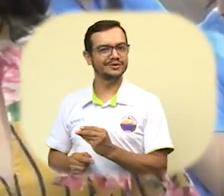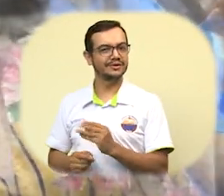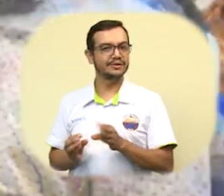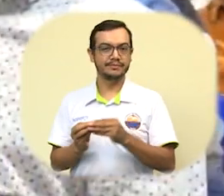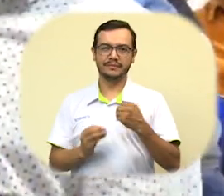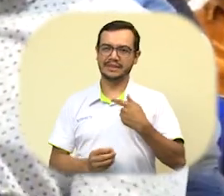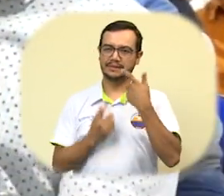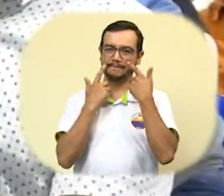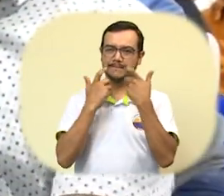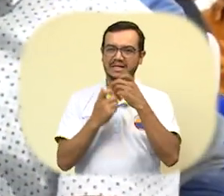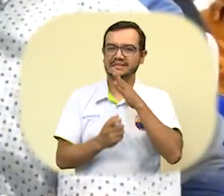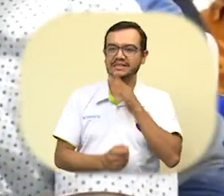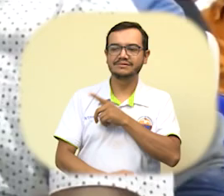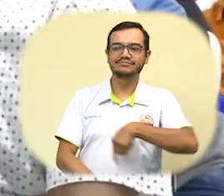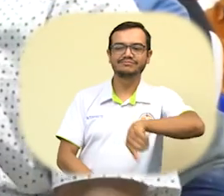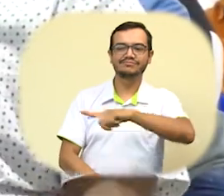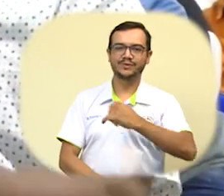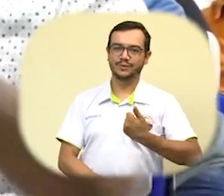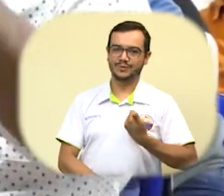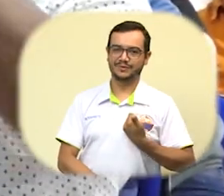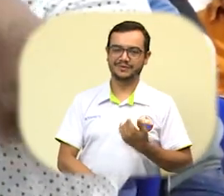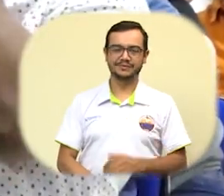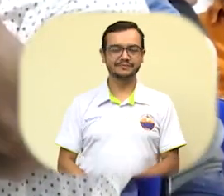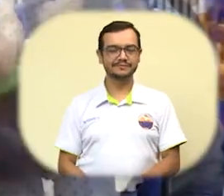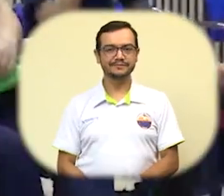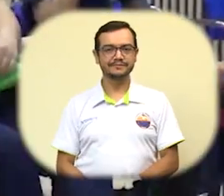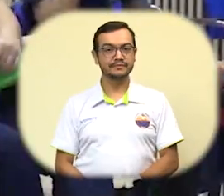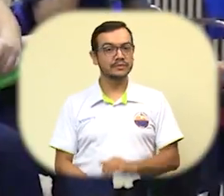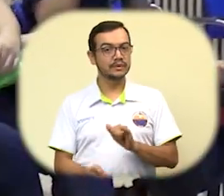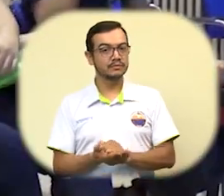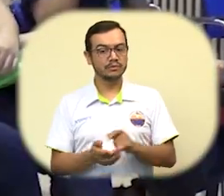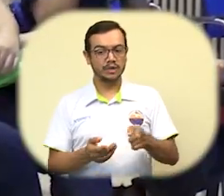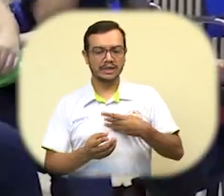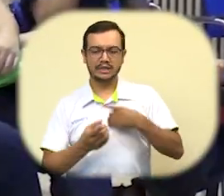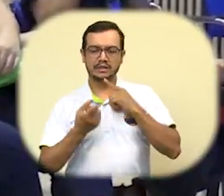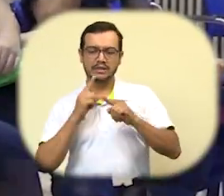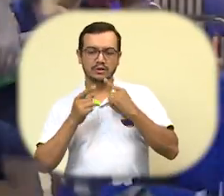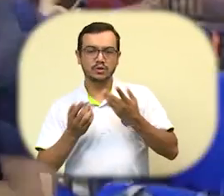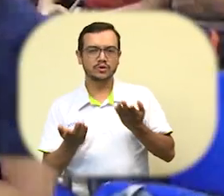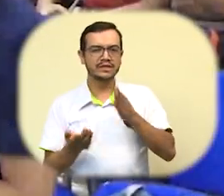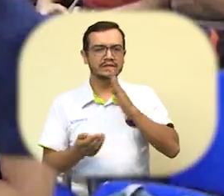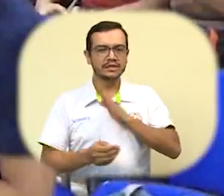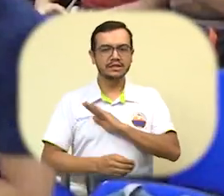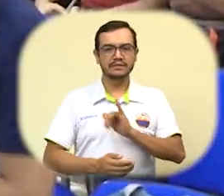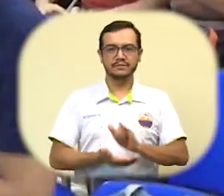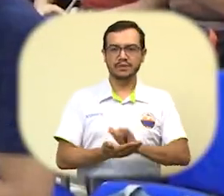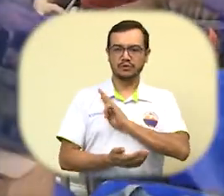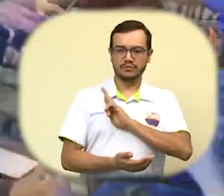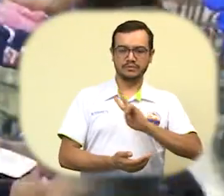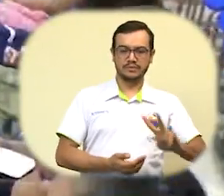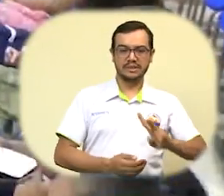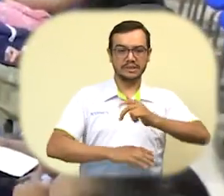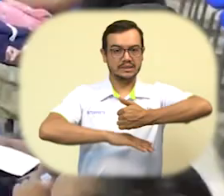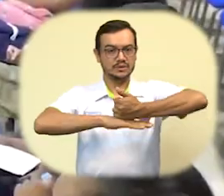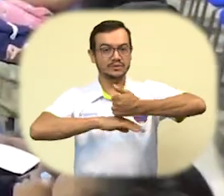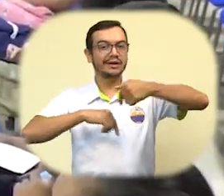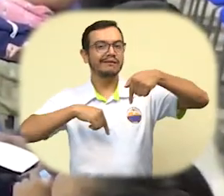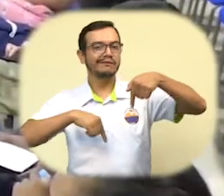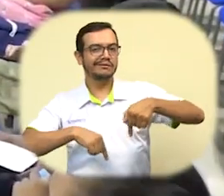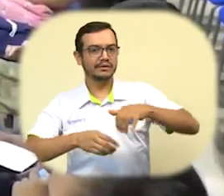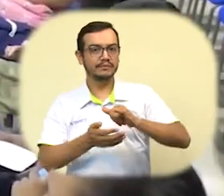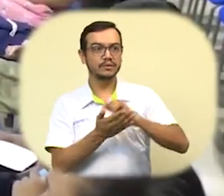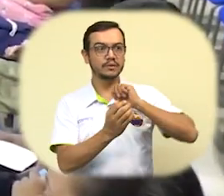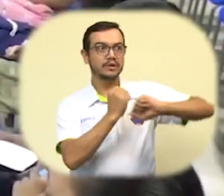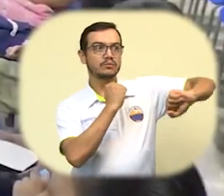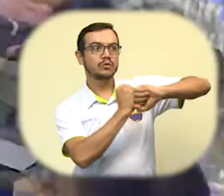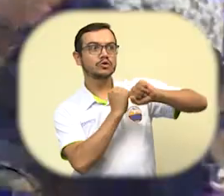para todos, principalmente para los jóvenes. En los diálogos generados durante el espacio organizado desde la Vicerrectoría de Investigación del Alma